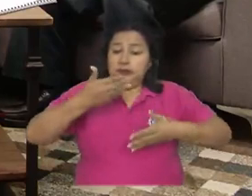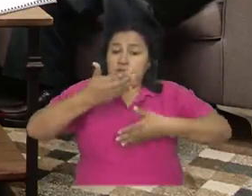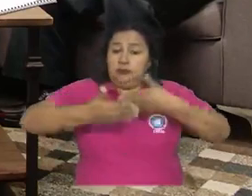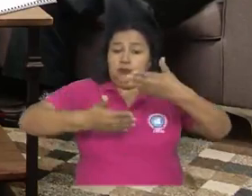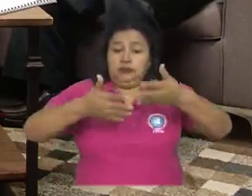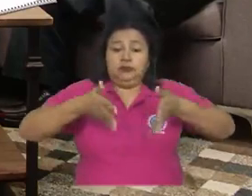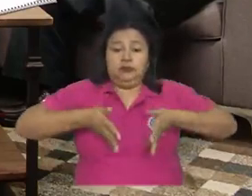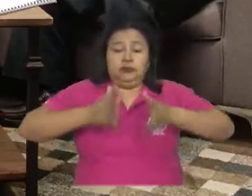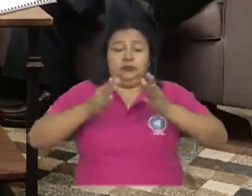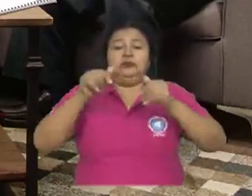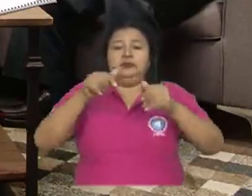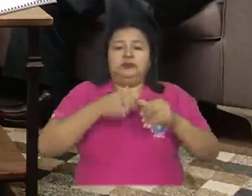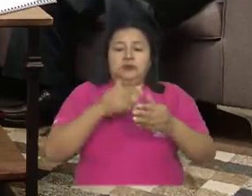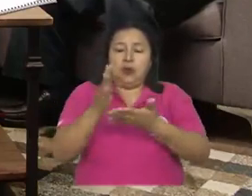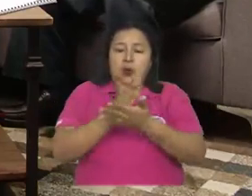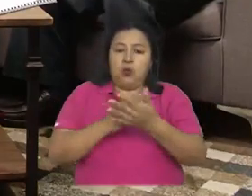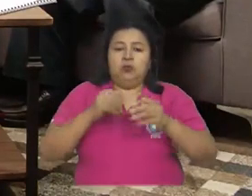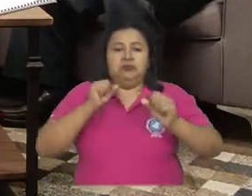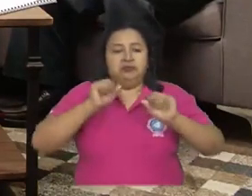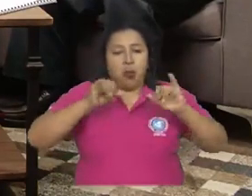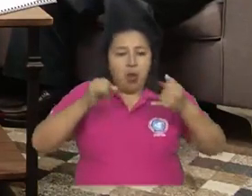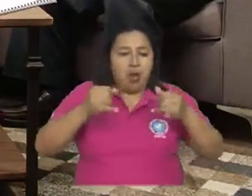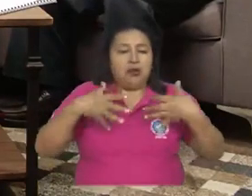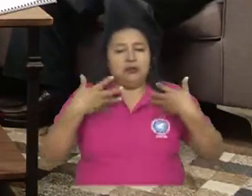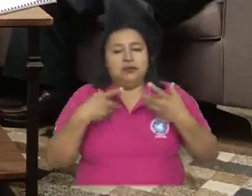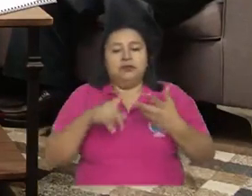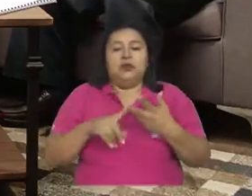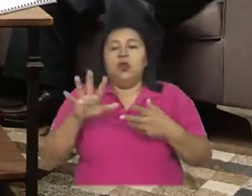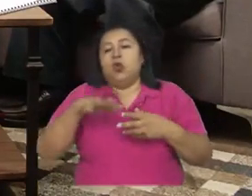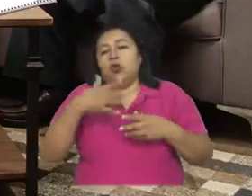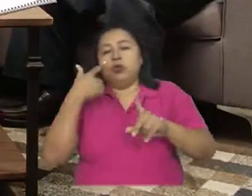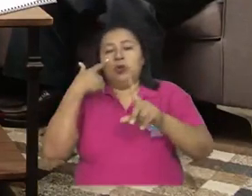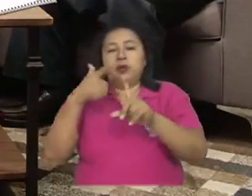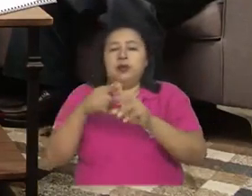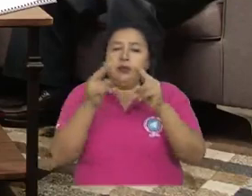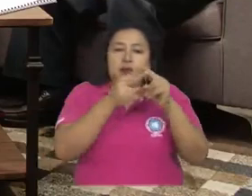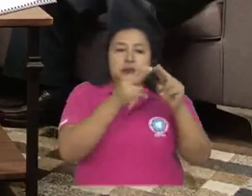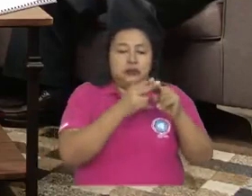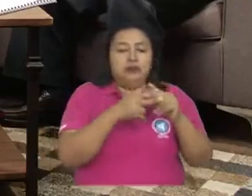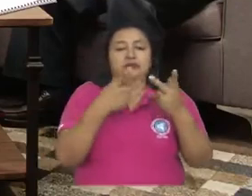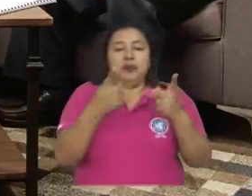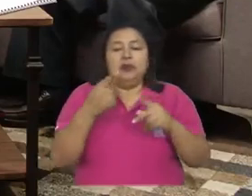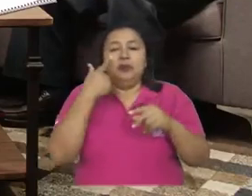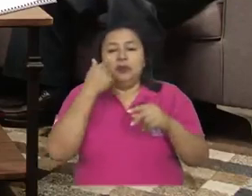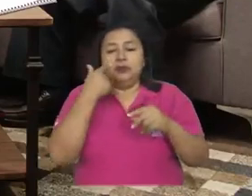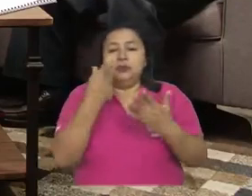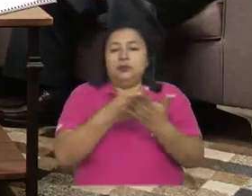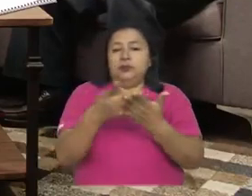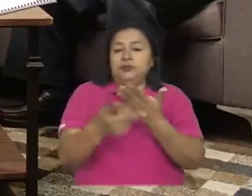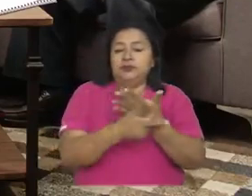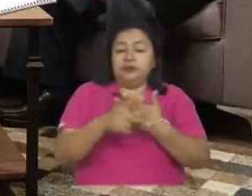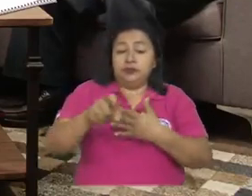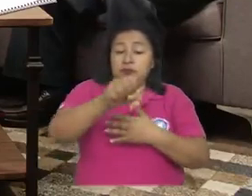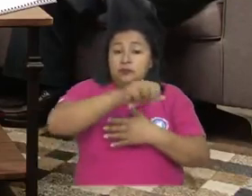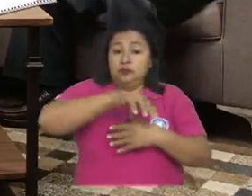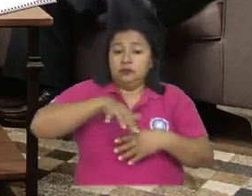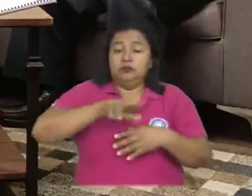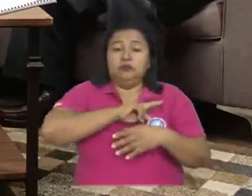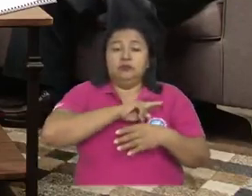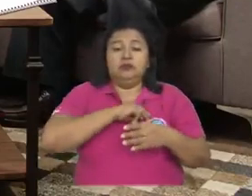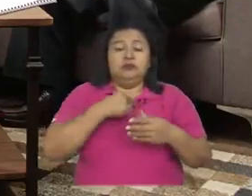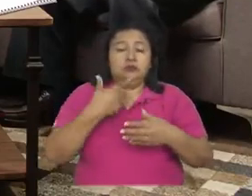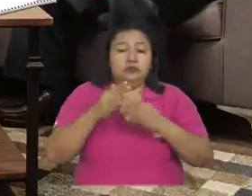una con fines recreativos, otra con fines para tránsito vehicular, pero también conocer un poquito esos programas sociales que están ahí dentro de esa